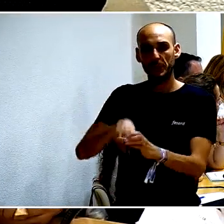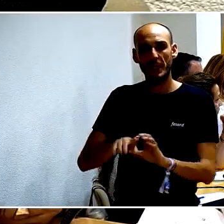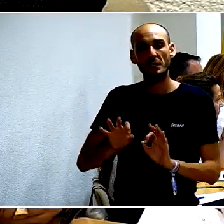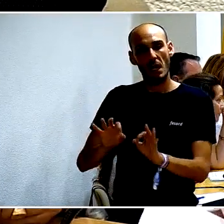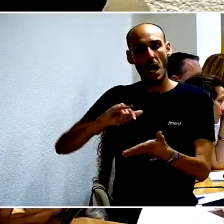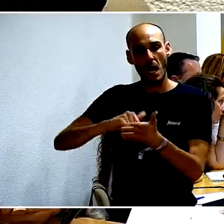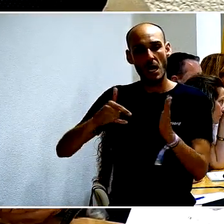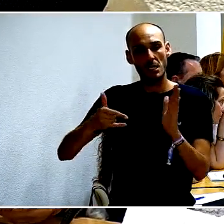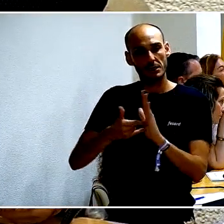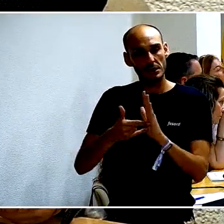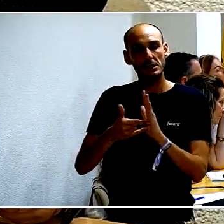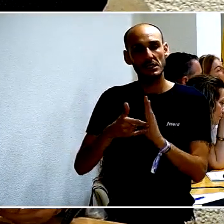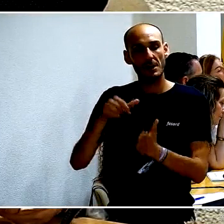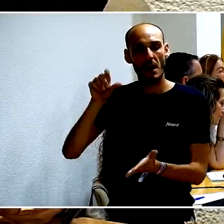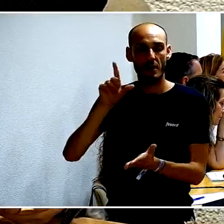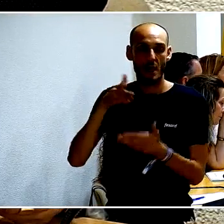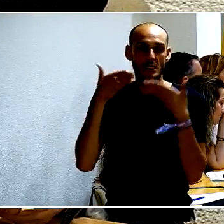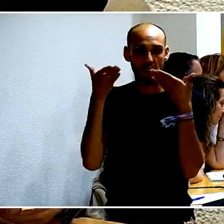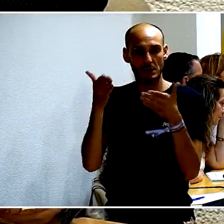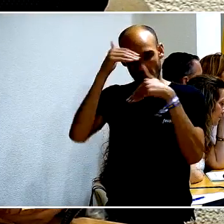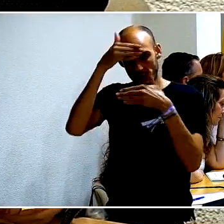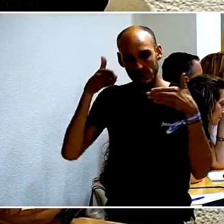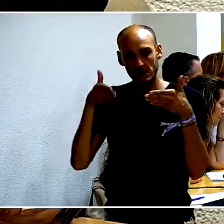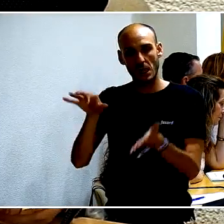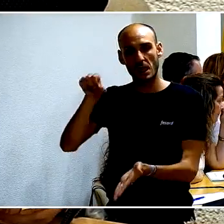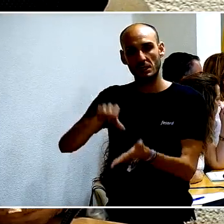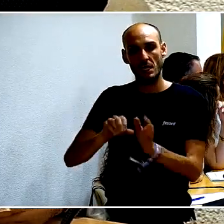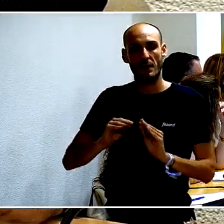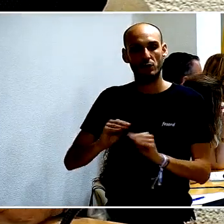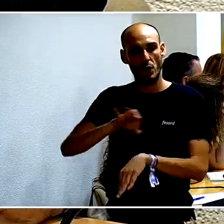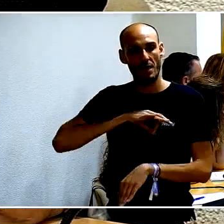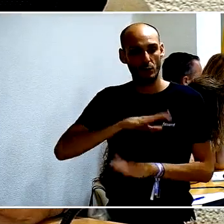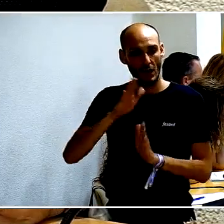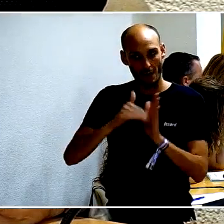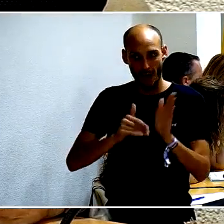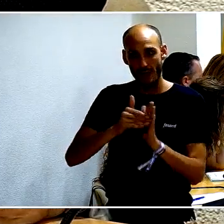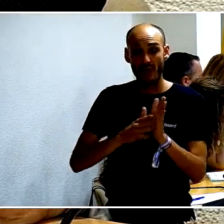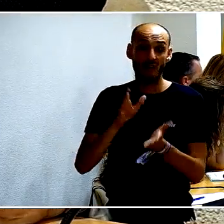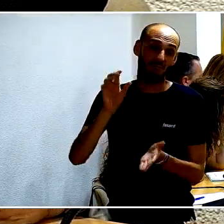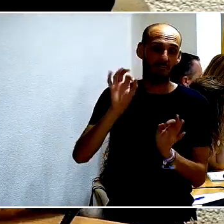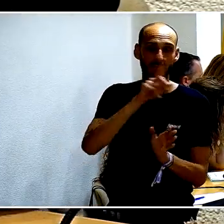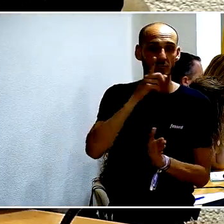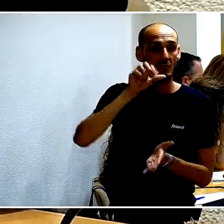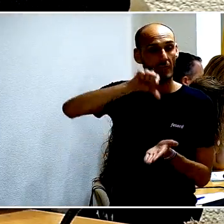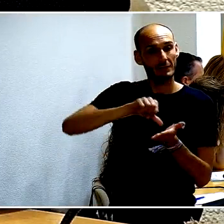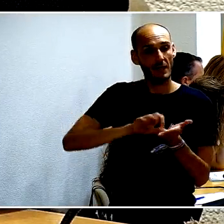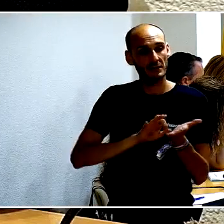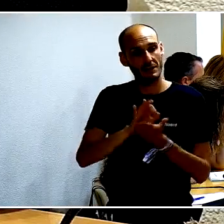sistema de adquisición centralizada de la Diputación Provincial de Valencia, Central de Servicios Innovadores y Sostenibles.